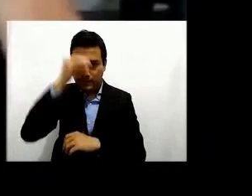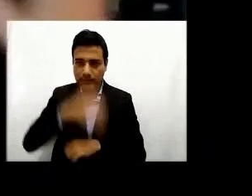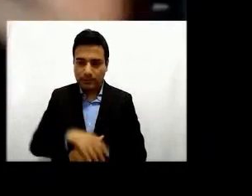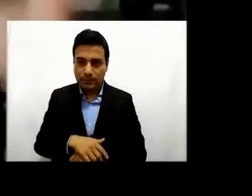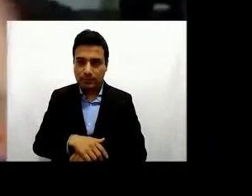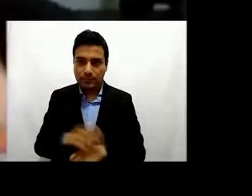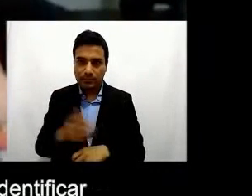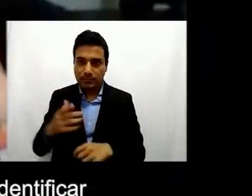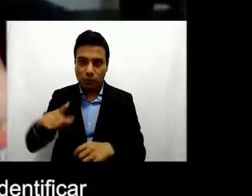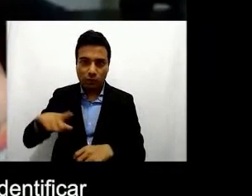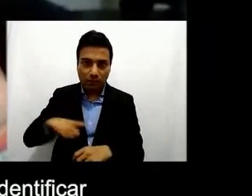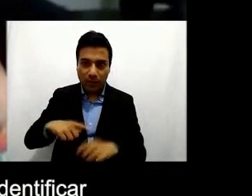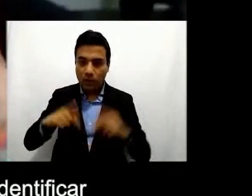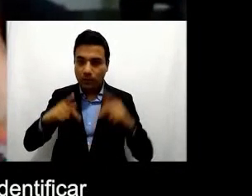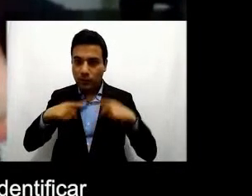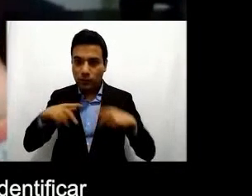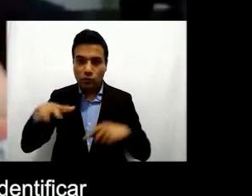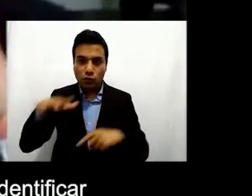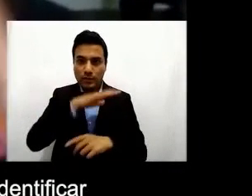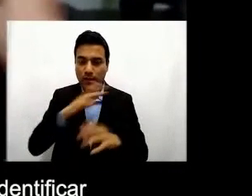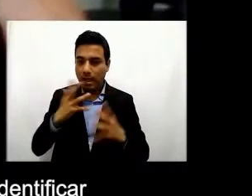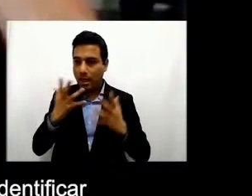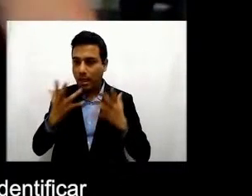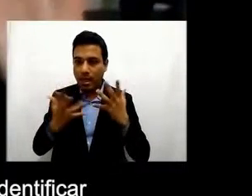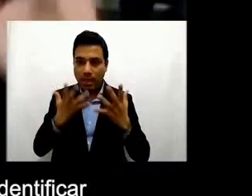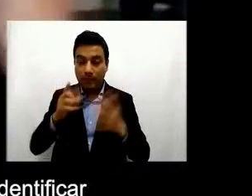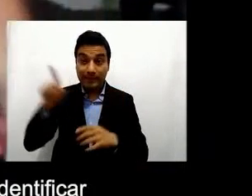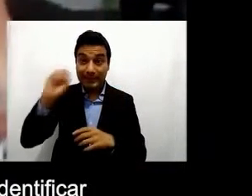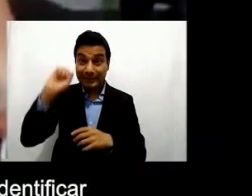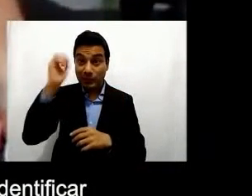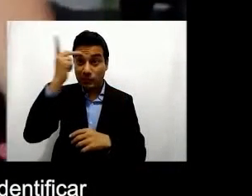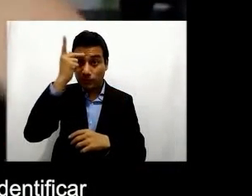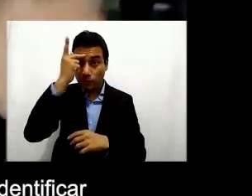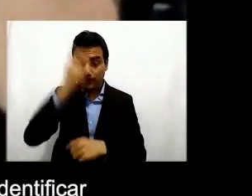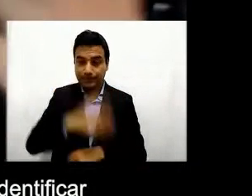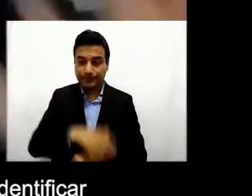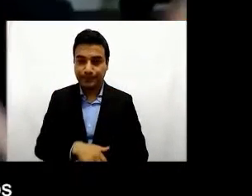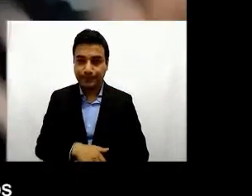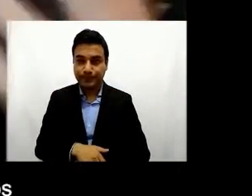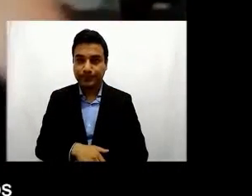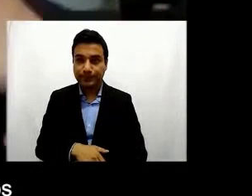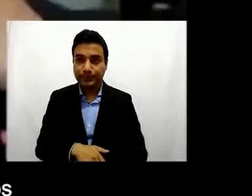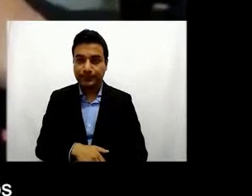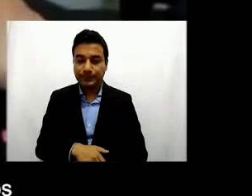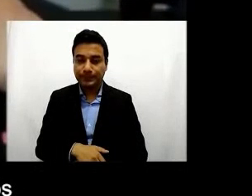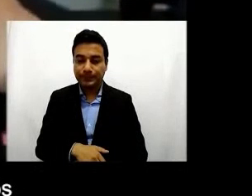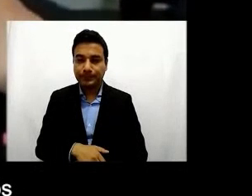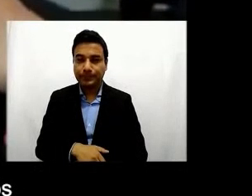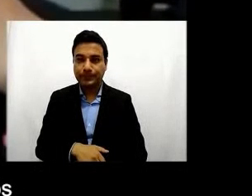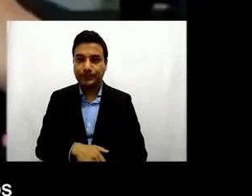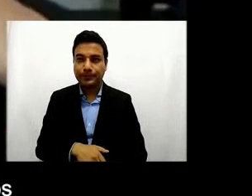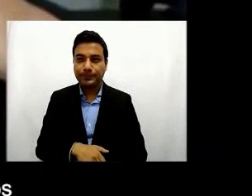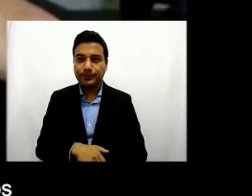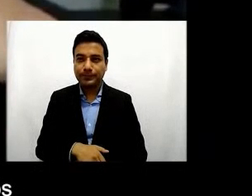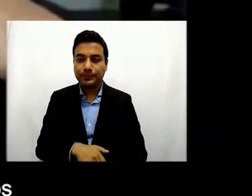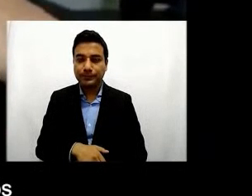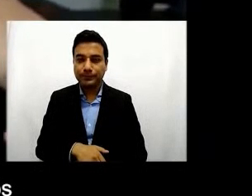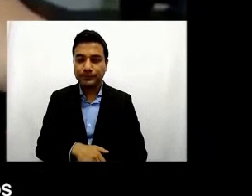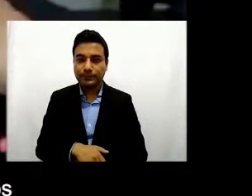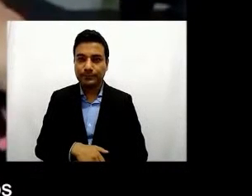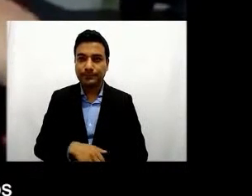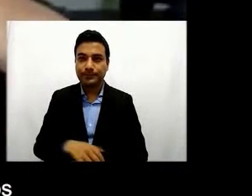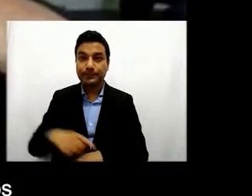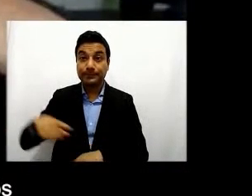hacer. En San Luis Potosí, una de las cosas que nos tocó identificar, por ejemplo, fue en la determinación de favorecer apoyos para el